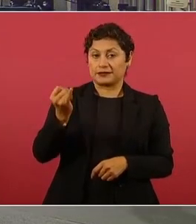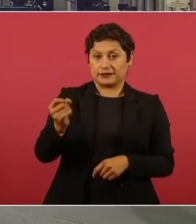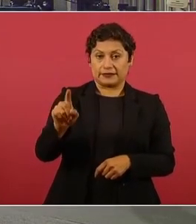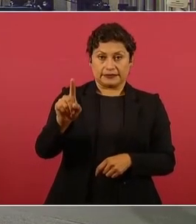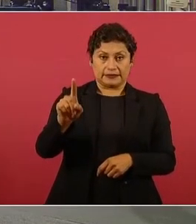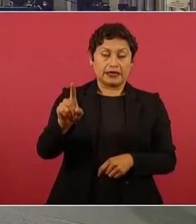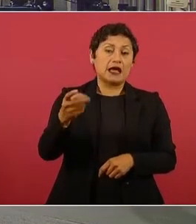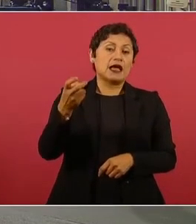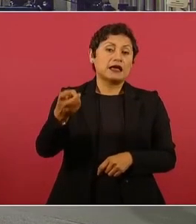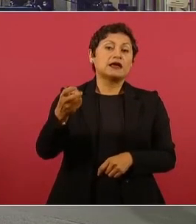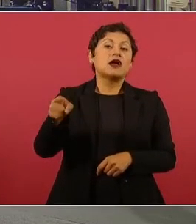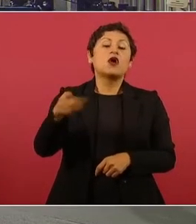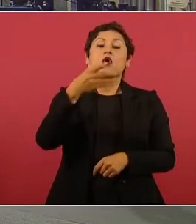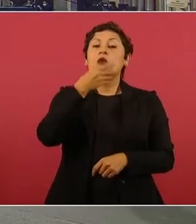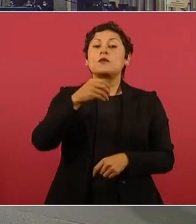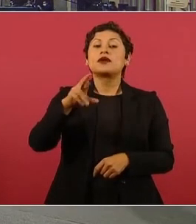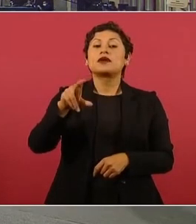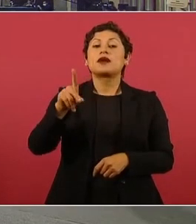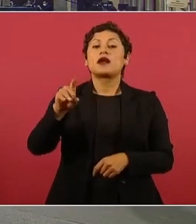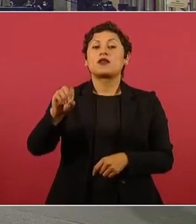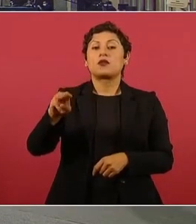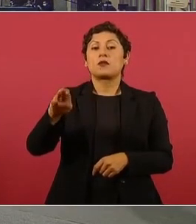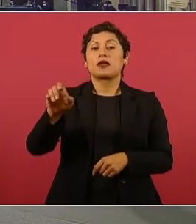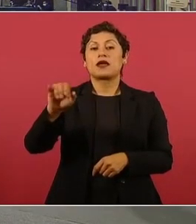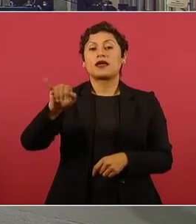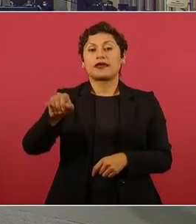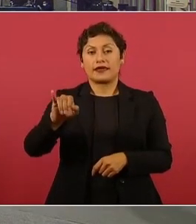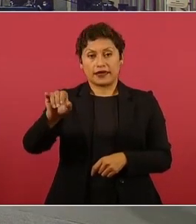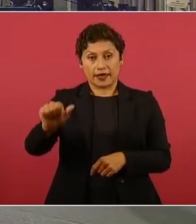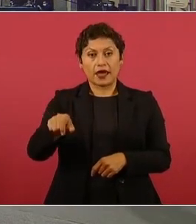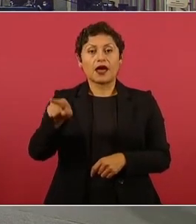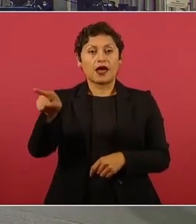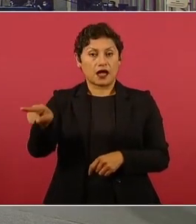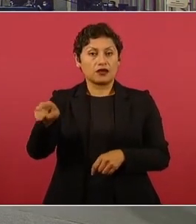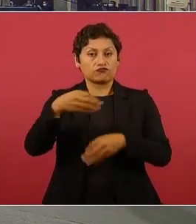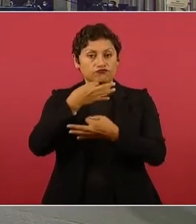Mejía. Fue un encuentro de 2 grupos,